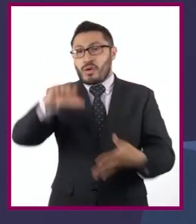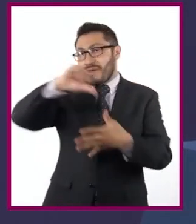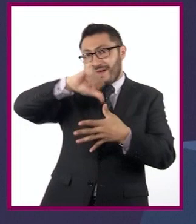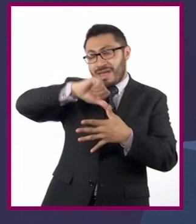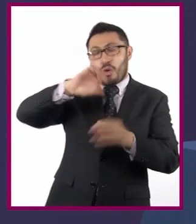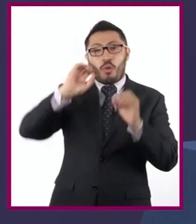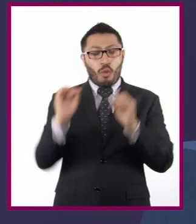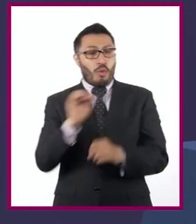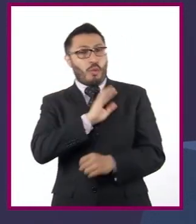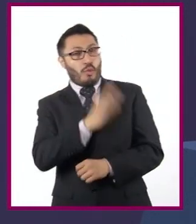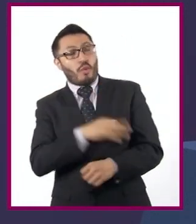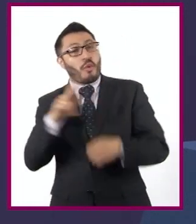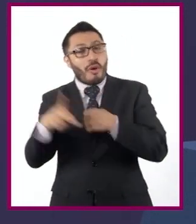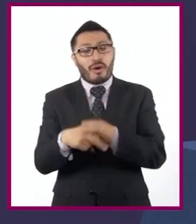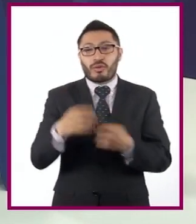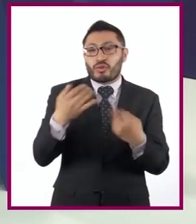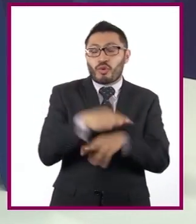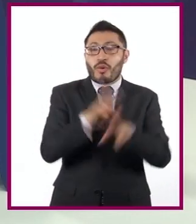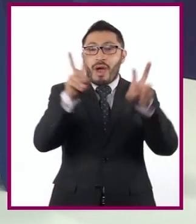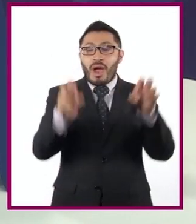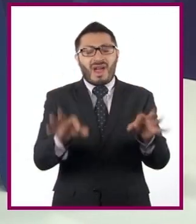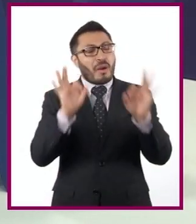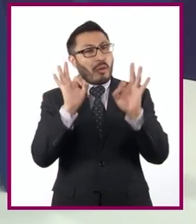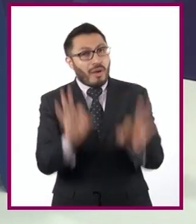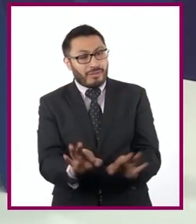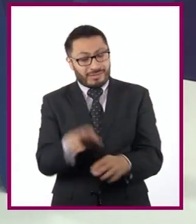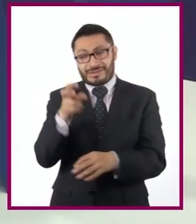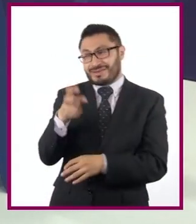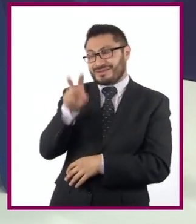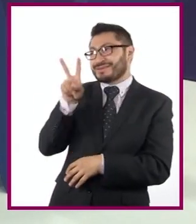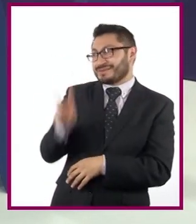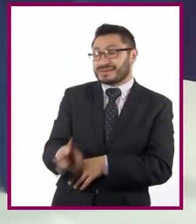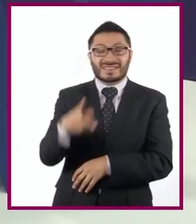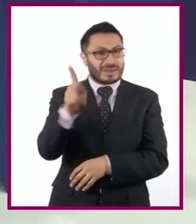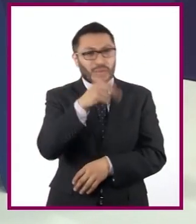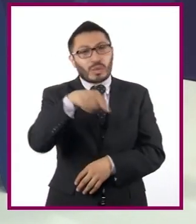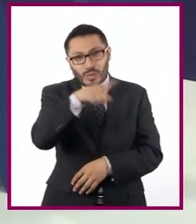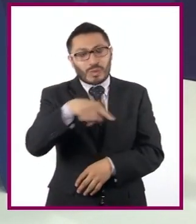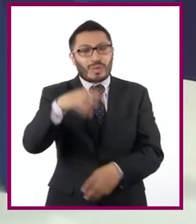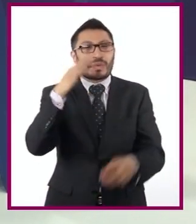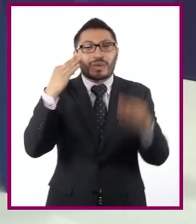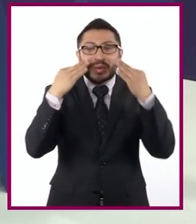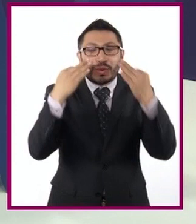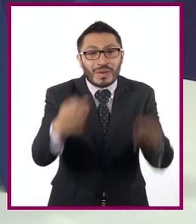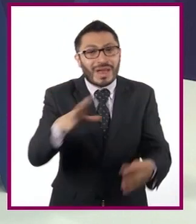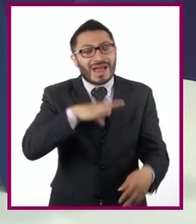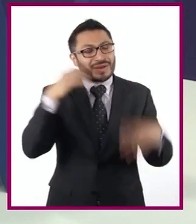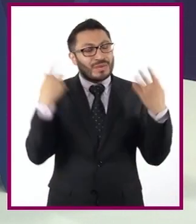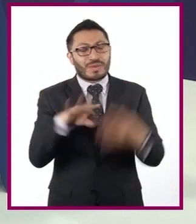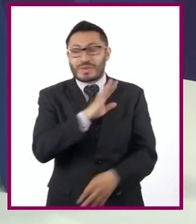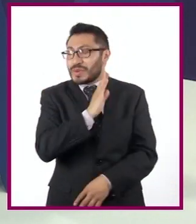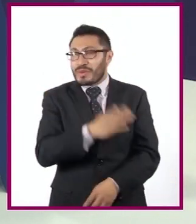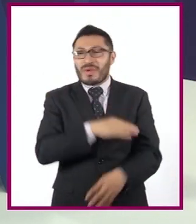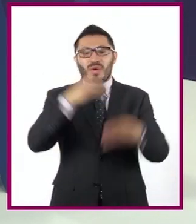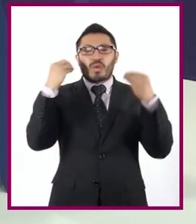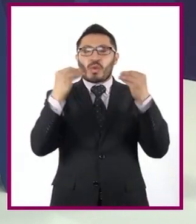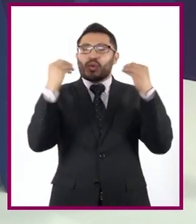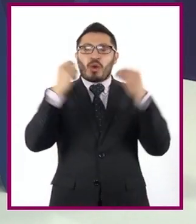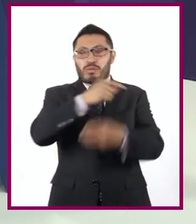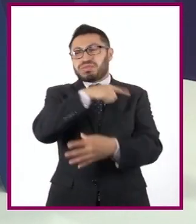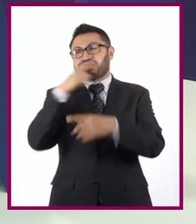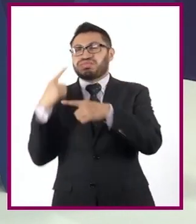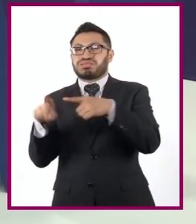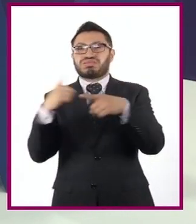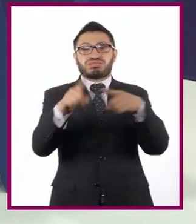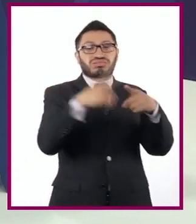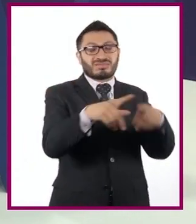español acerca de un tema específico. Eso es cierto. Como se dan cuenta, la riqueza del español es tan vasta que aunque